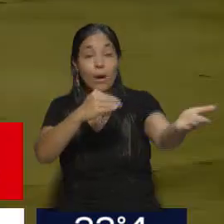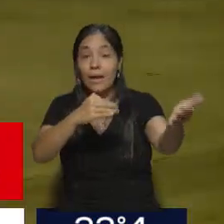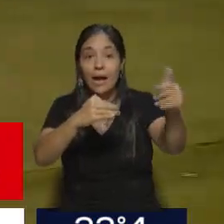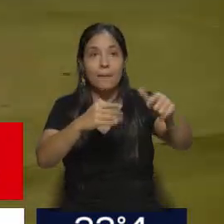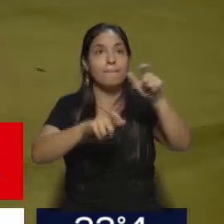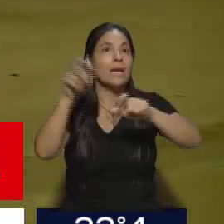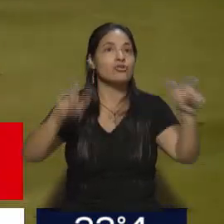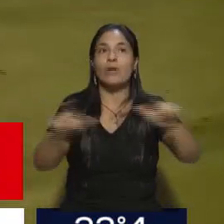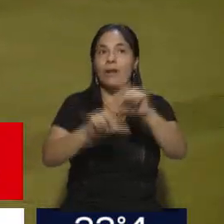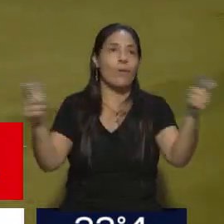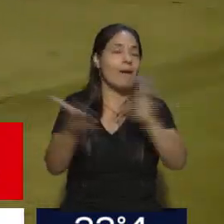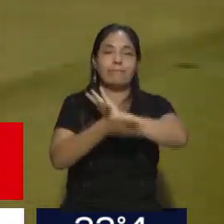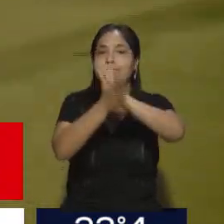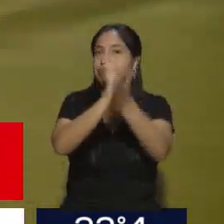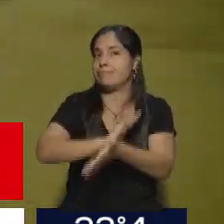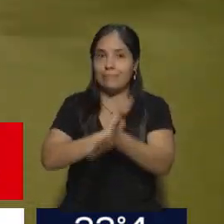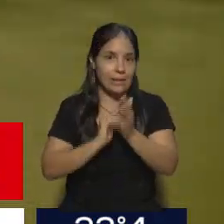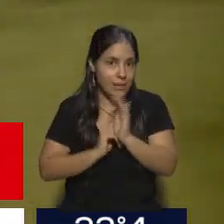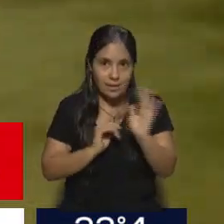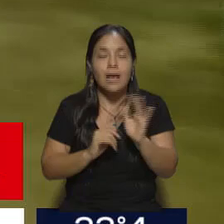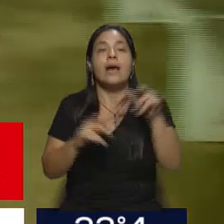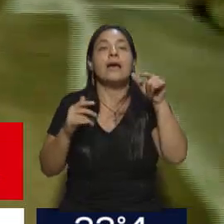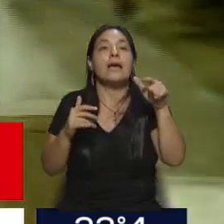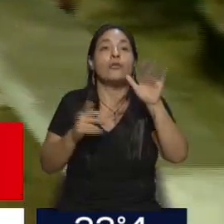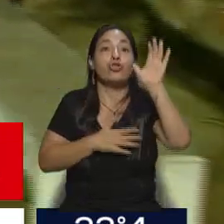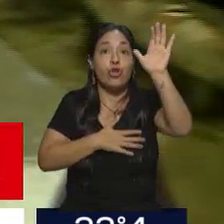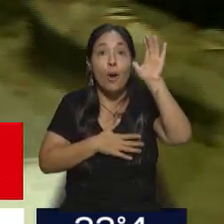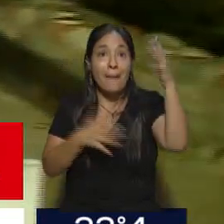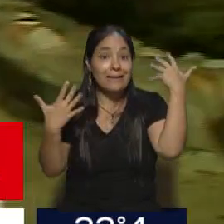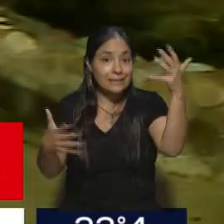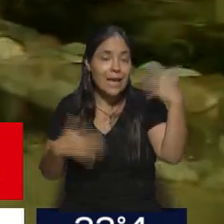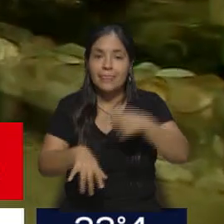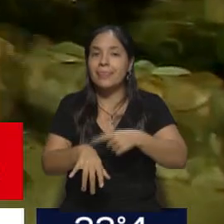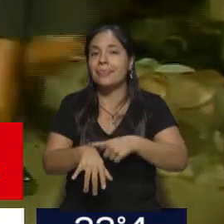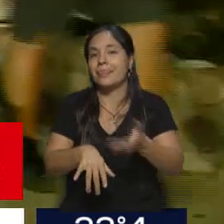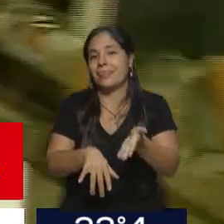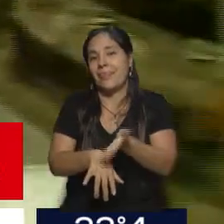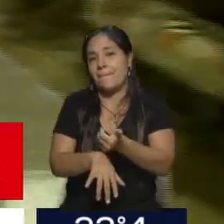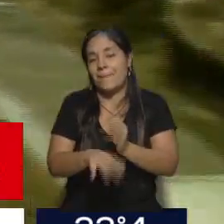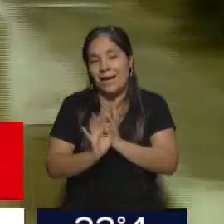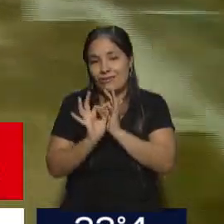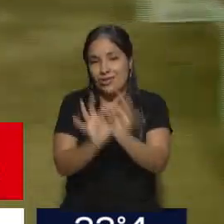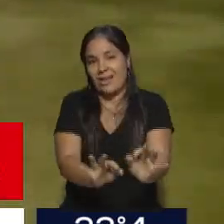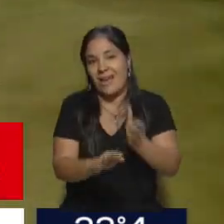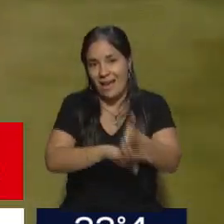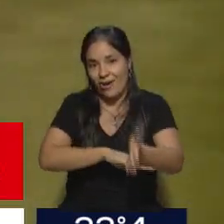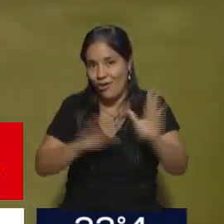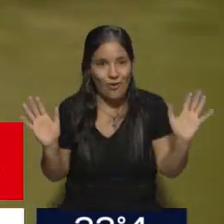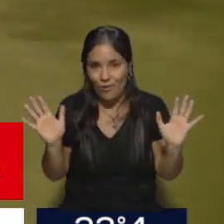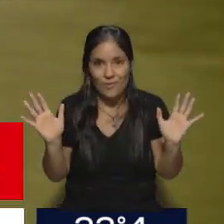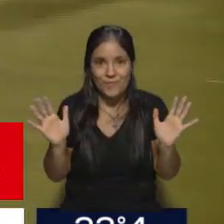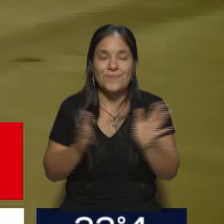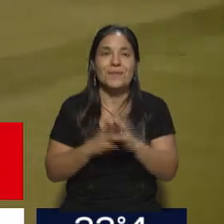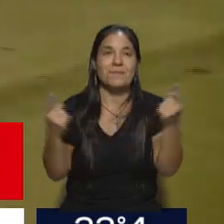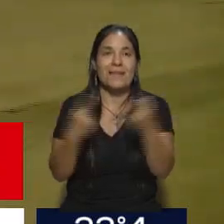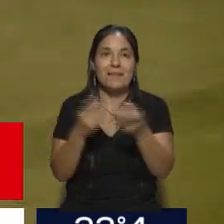no hay gente. Es decir, el hincha de Godoy Cruz que hoy venía a la fiesta, vino temprano y quiso estar adentro antes de que arranque